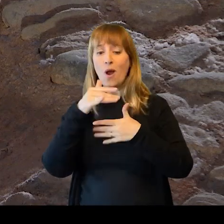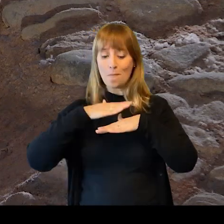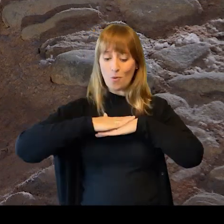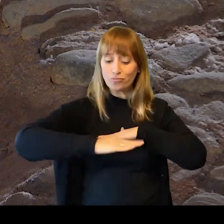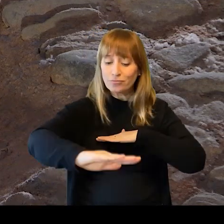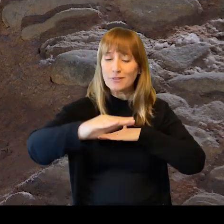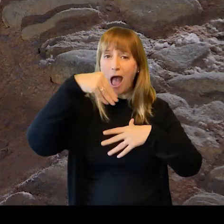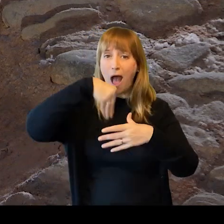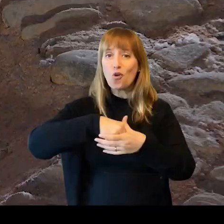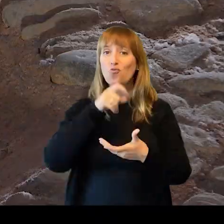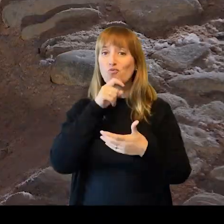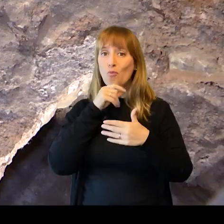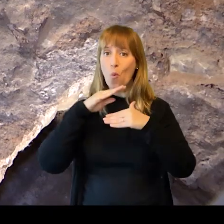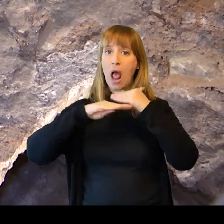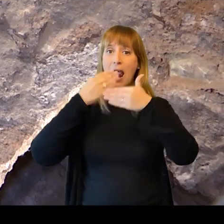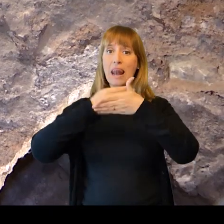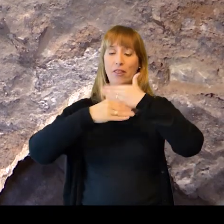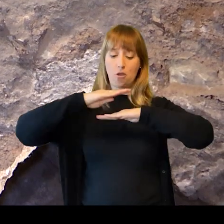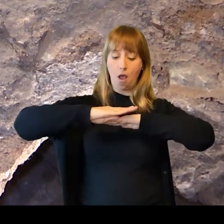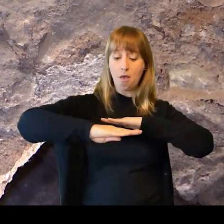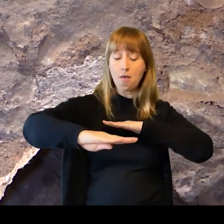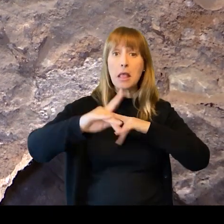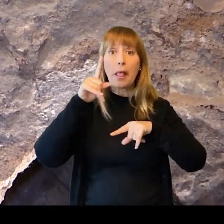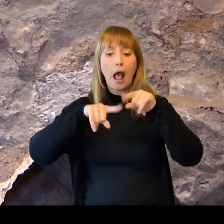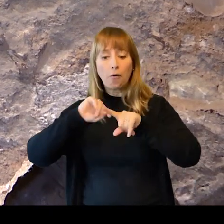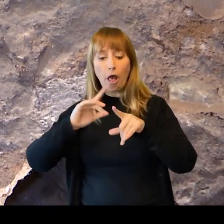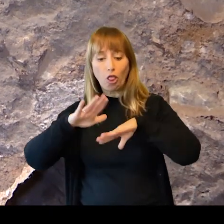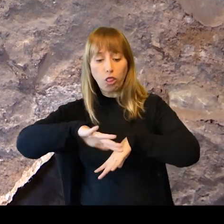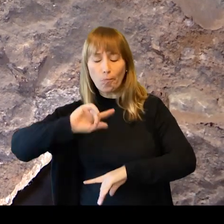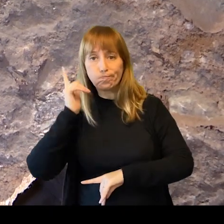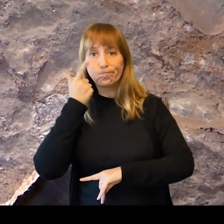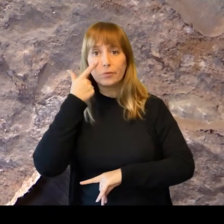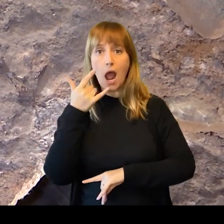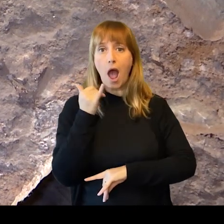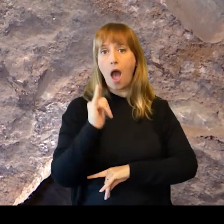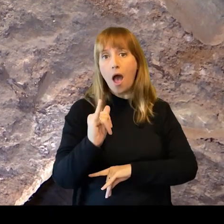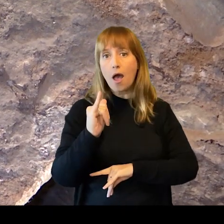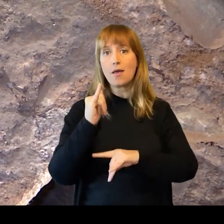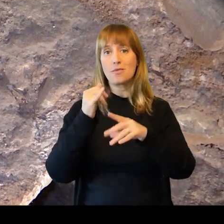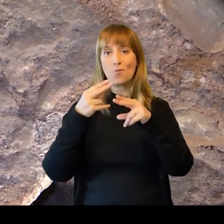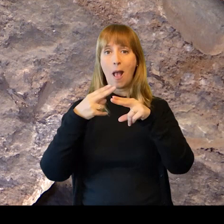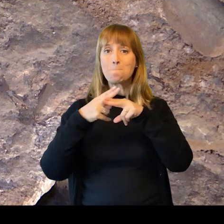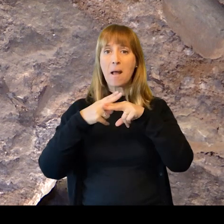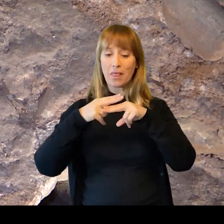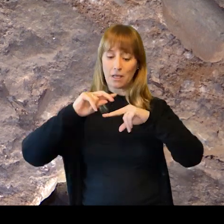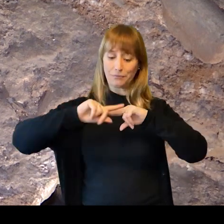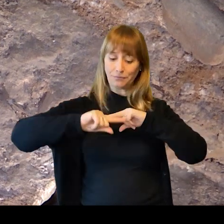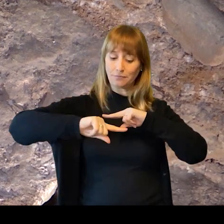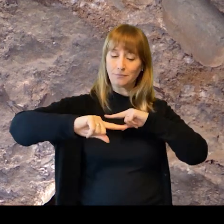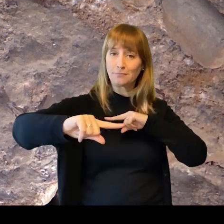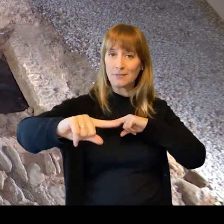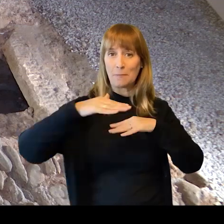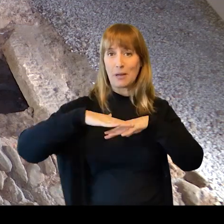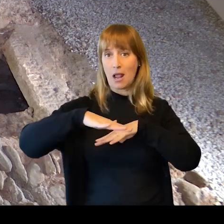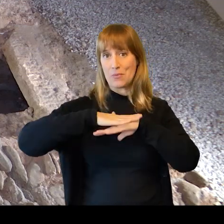impermeabilizaba mediante una solera de ladrillo, y curiosamente en algunos tramos se ha podido documentar la presencia de listones de madera de moral en